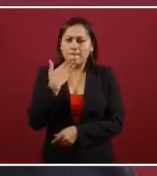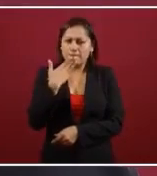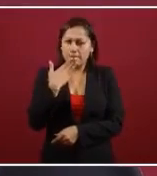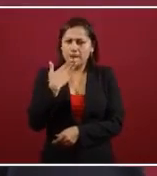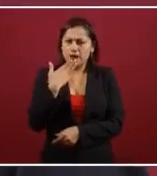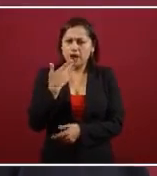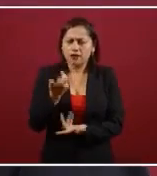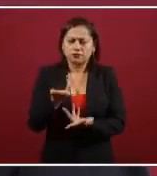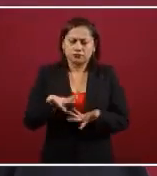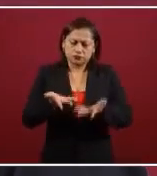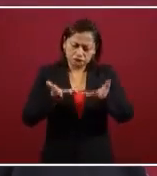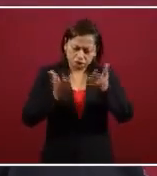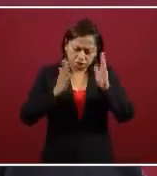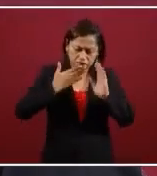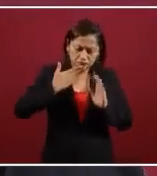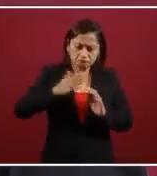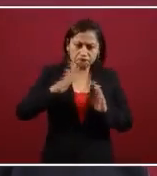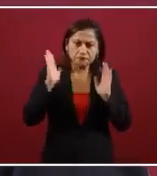pero